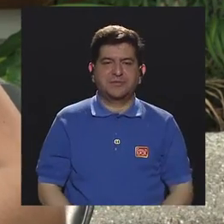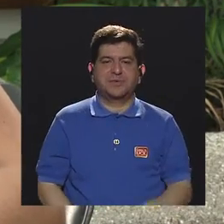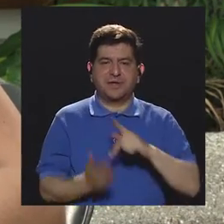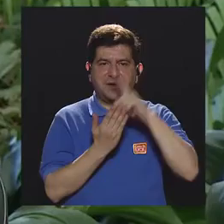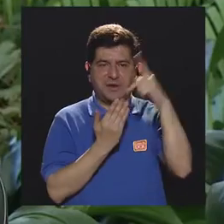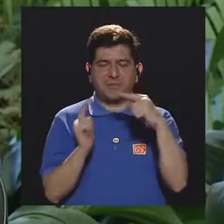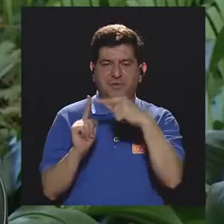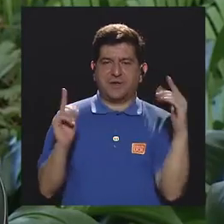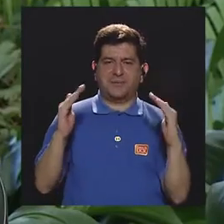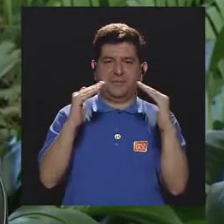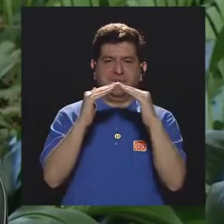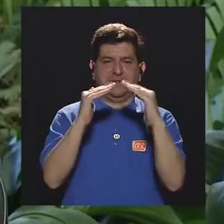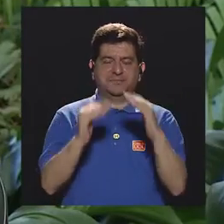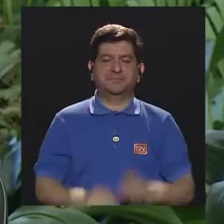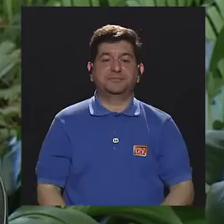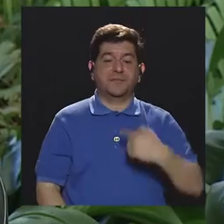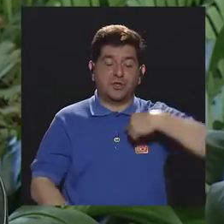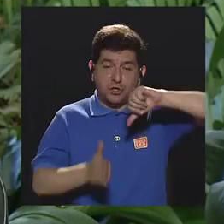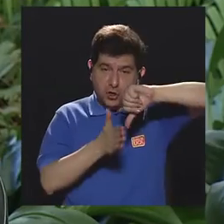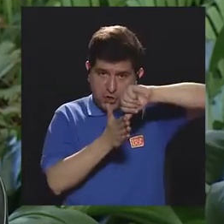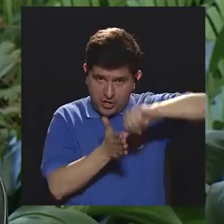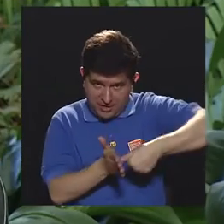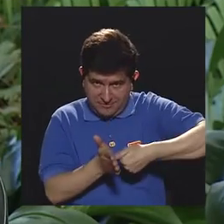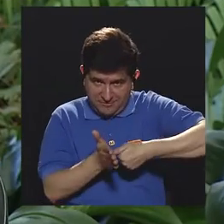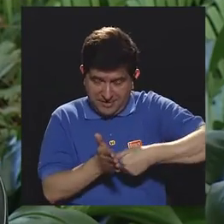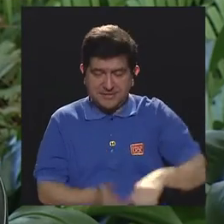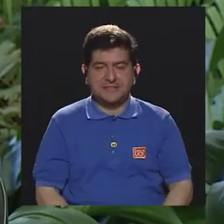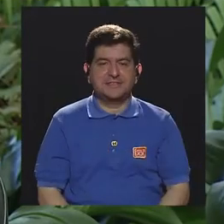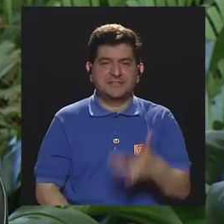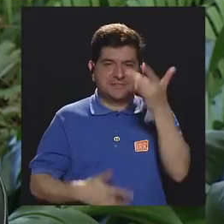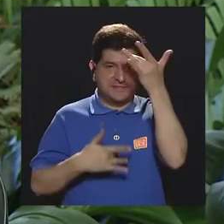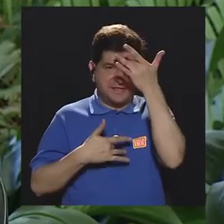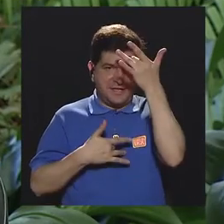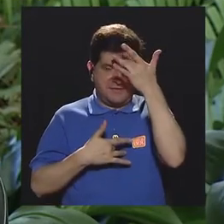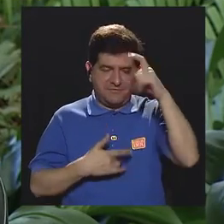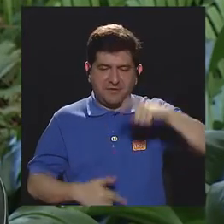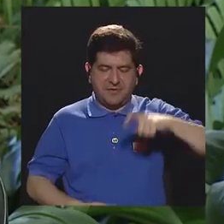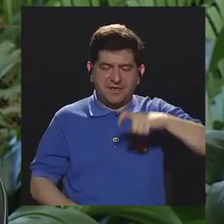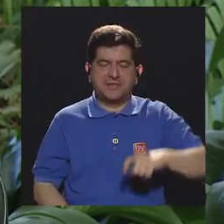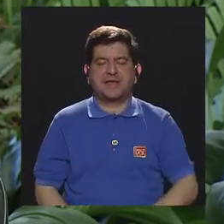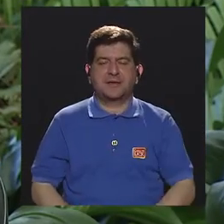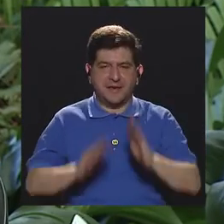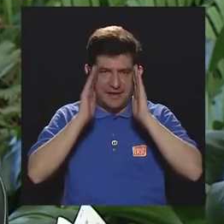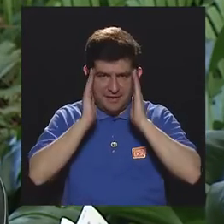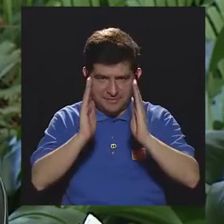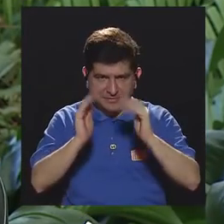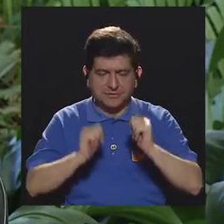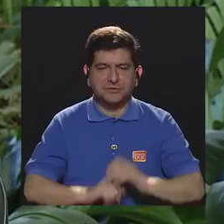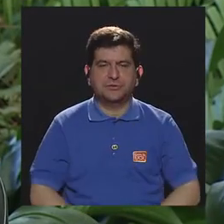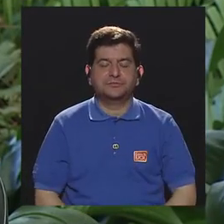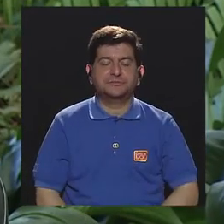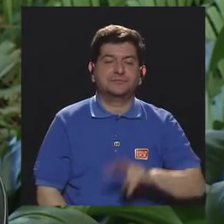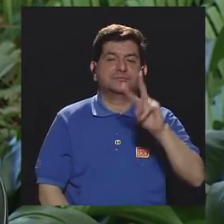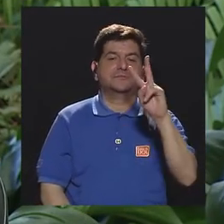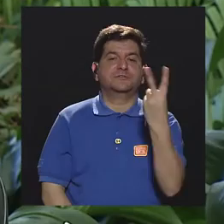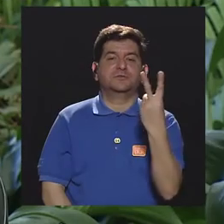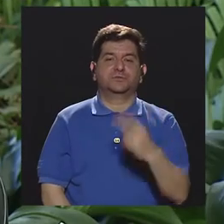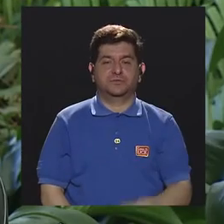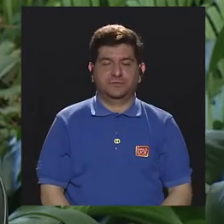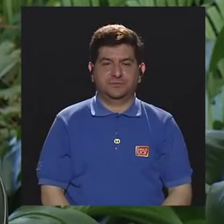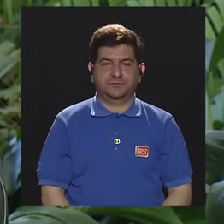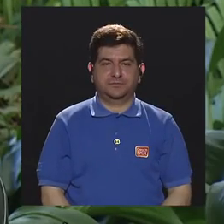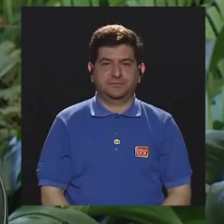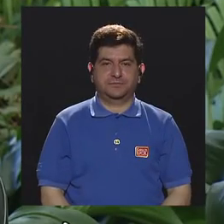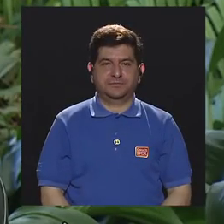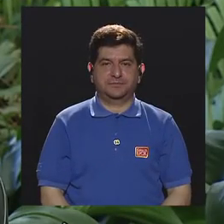sus casas, doña Priscila. Bueno, yo sigo insistiendo, la enfermedad es lo que tenemos que aprender. Segundo,